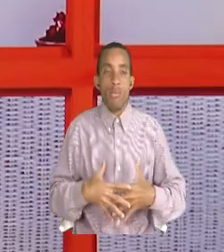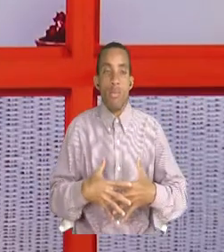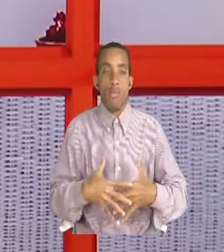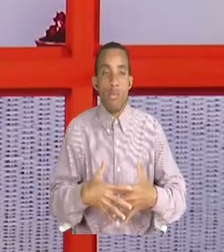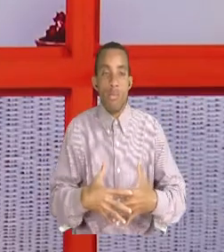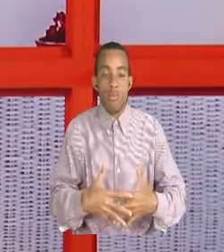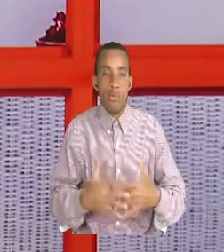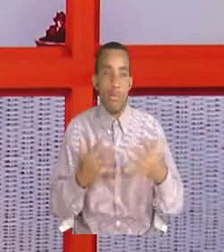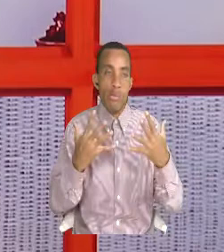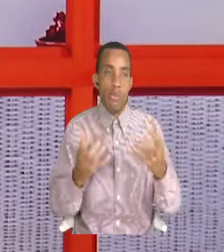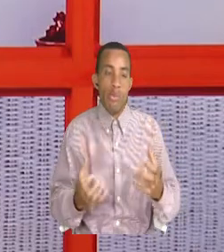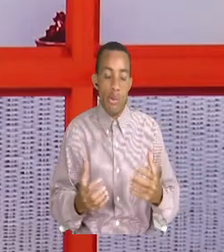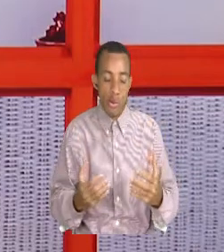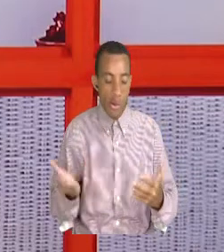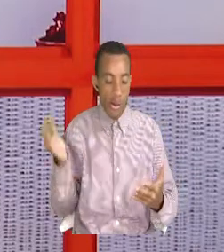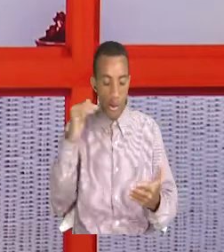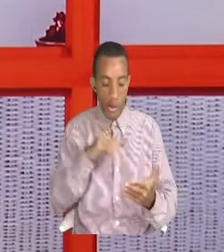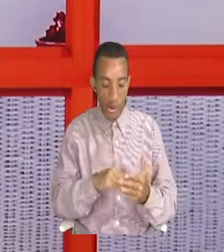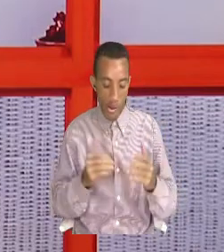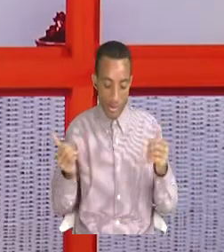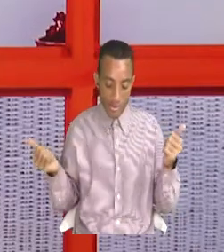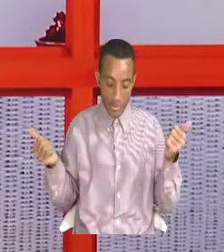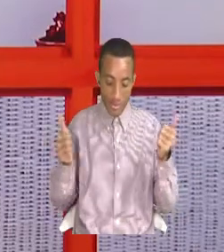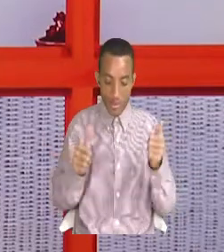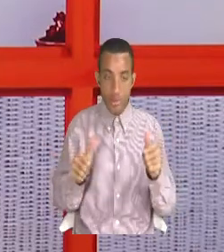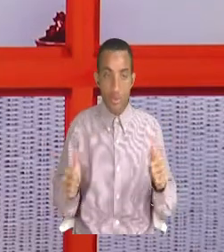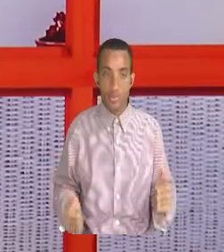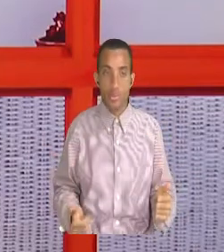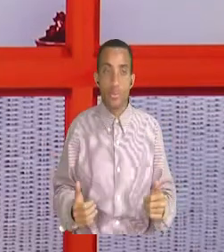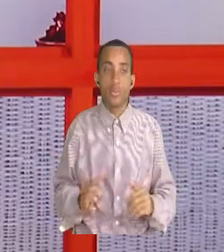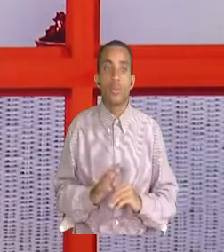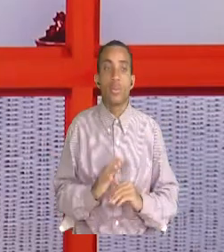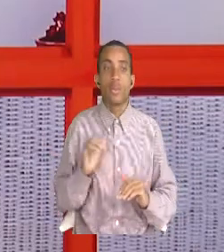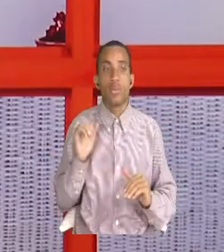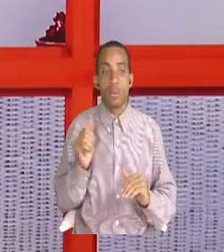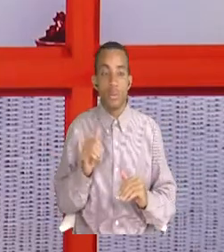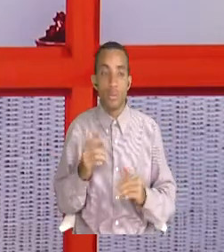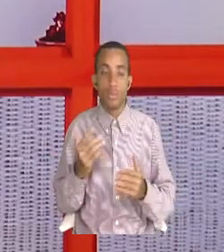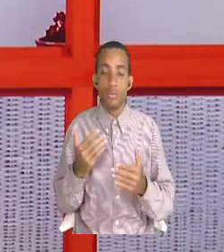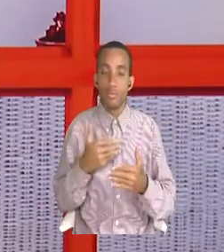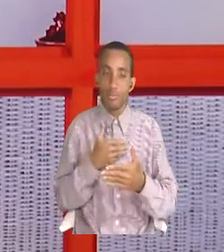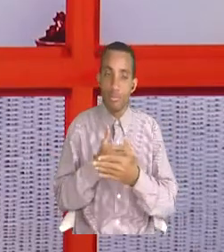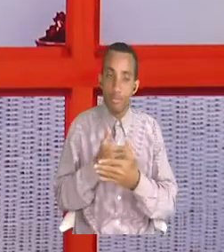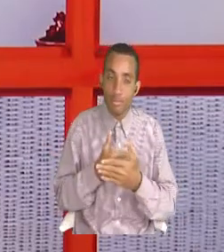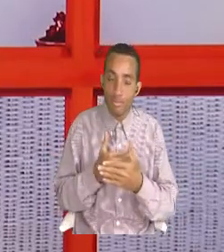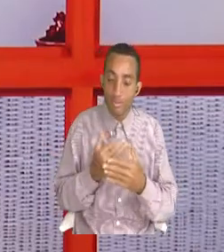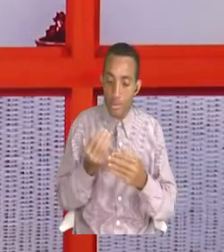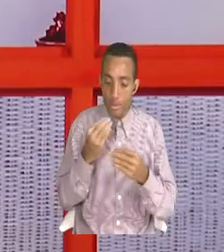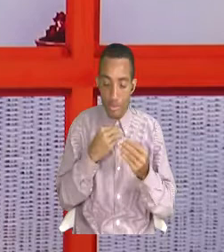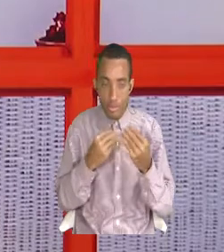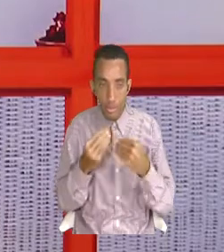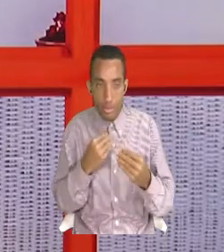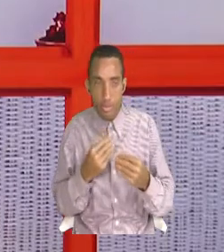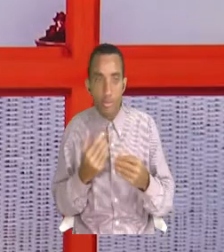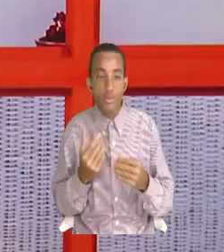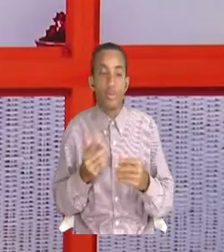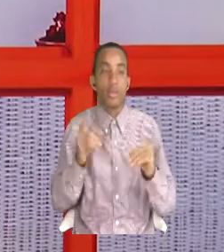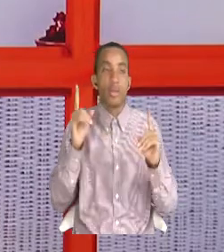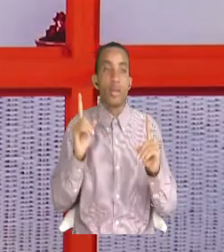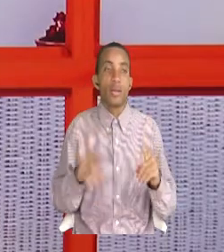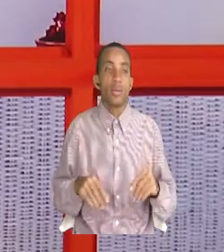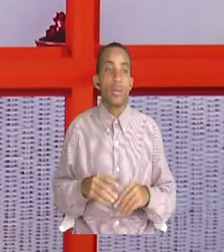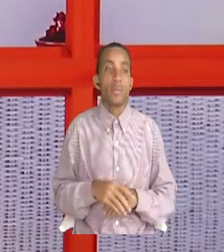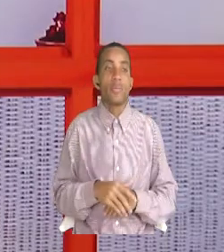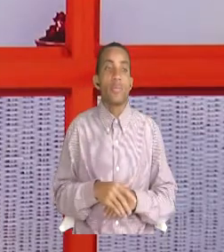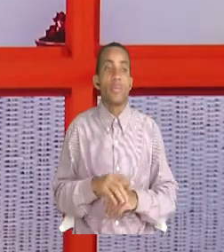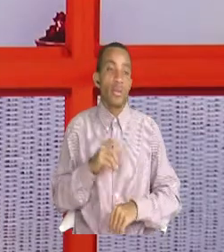queremos empezar a recuperar nuestra figura. ¿Cómo la vamos a recuperar? Con los tratamientos estéticos, con la alimentación y con el ejercicio, pero para todo